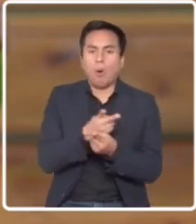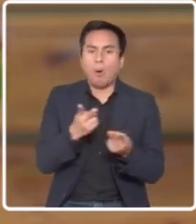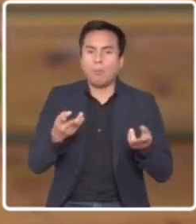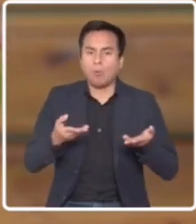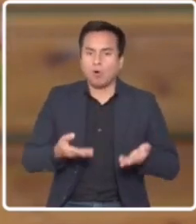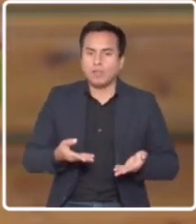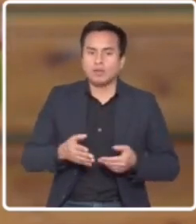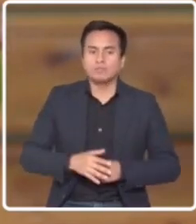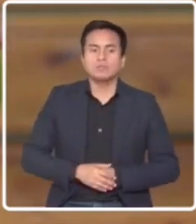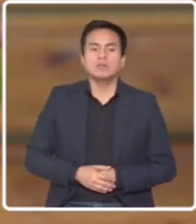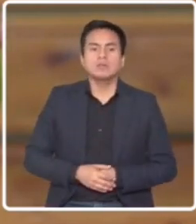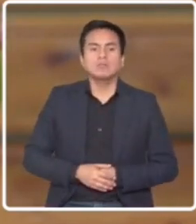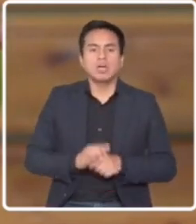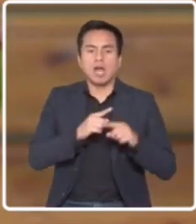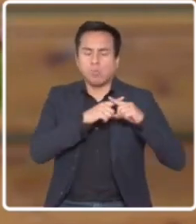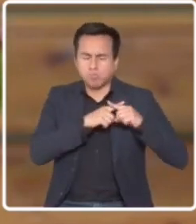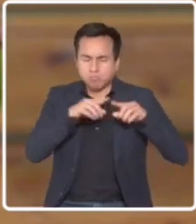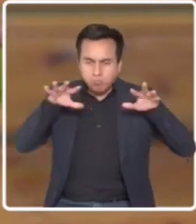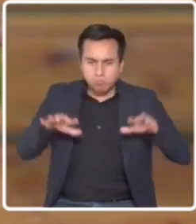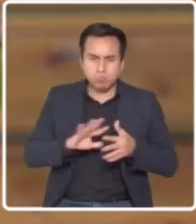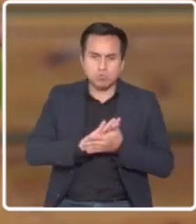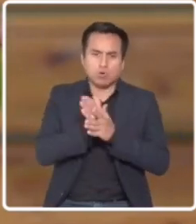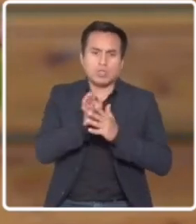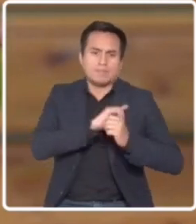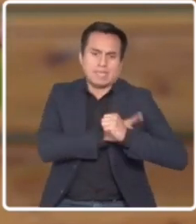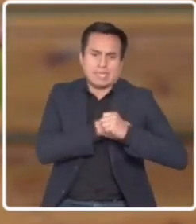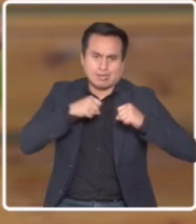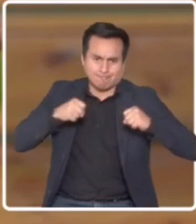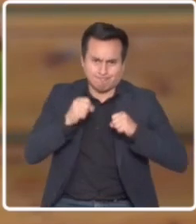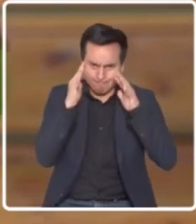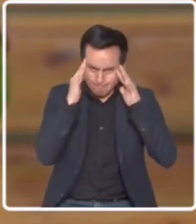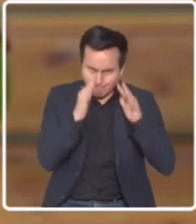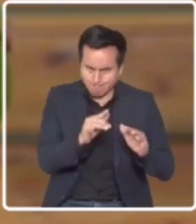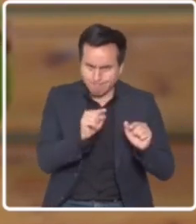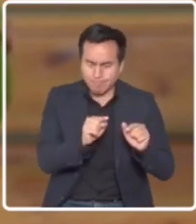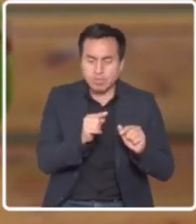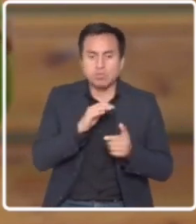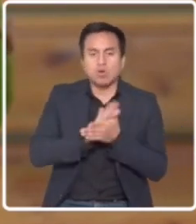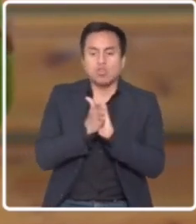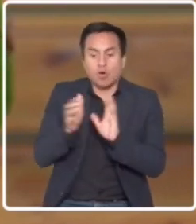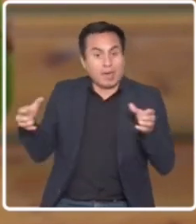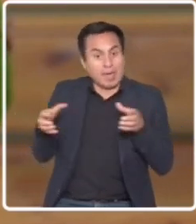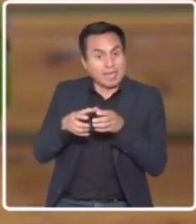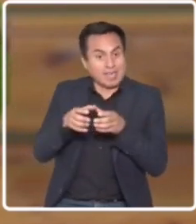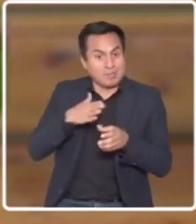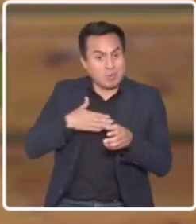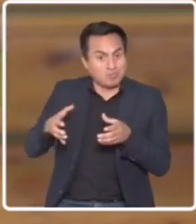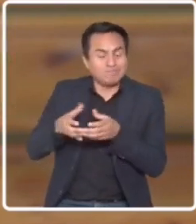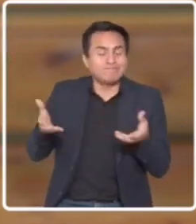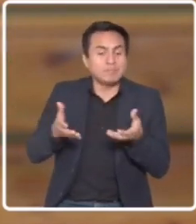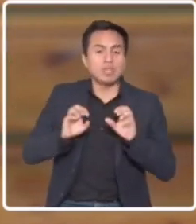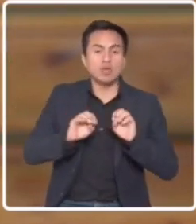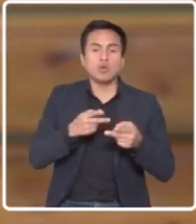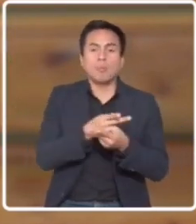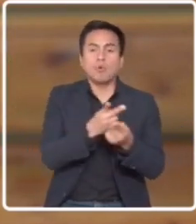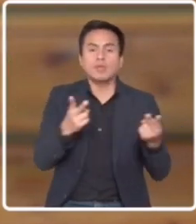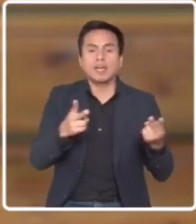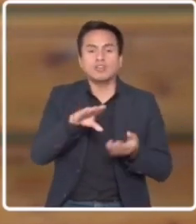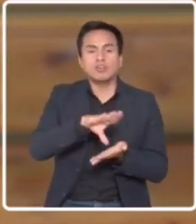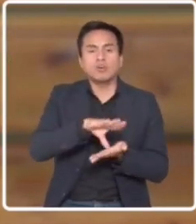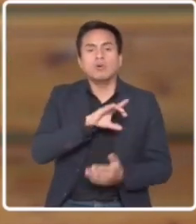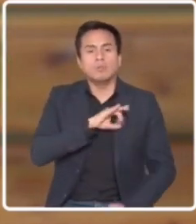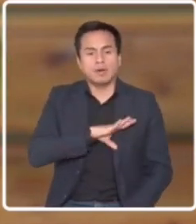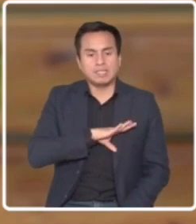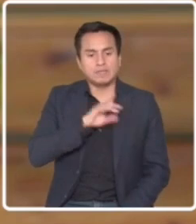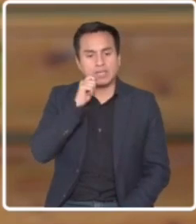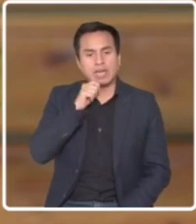público. Me la voy a jugar con toda mi energía y con todo mi equipo para que la educación pública de nuestro